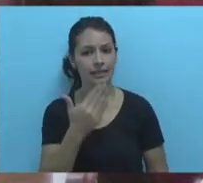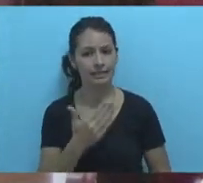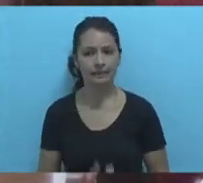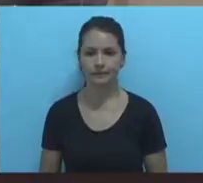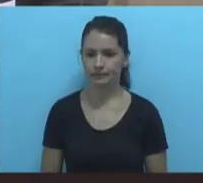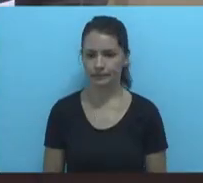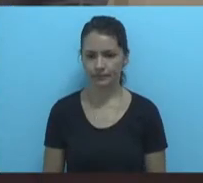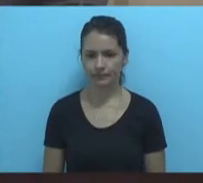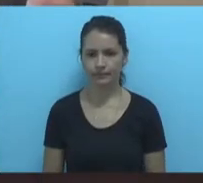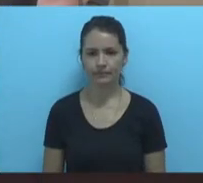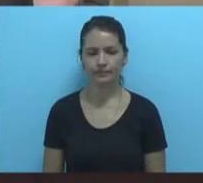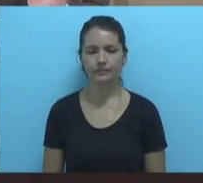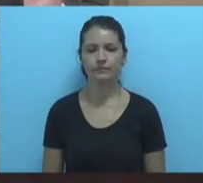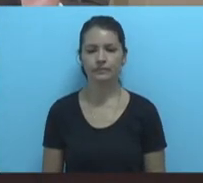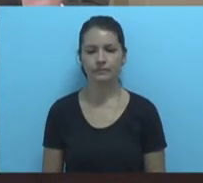Gracias.